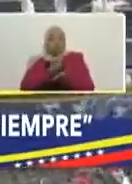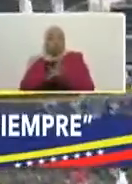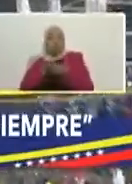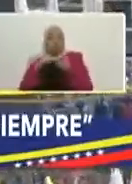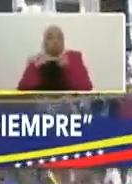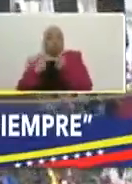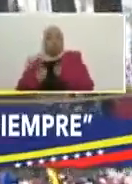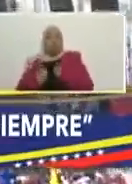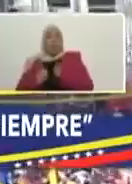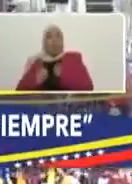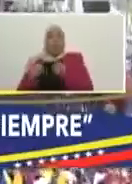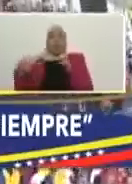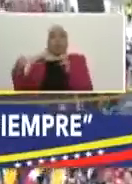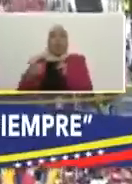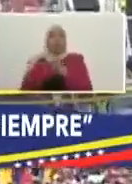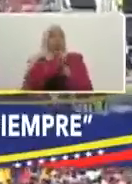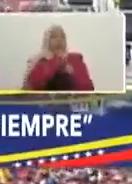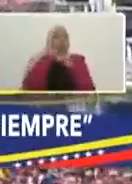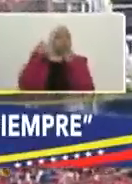de luchar,